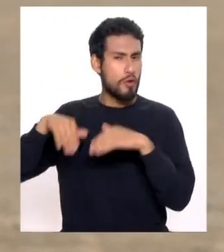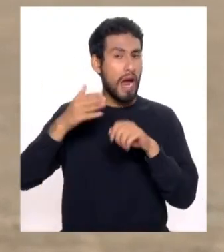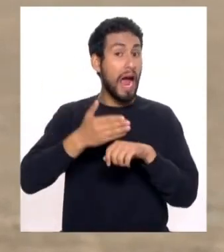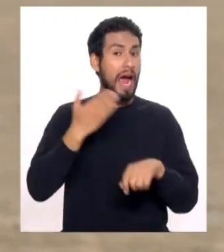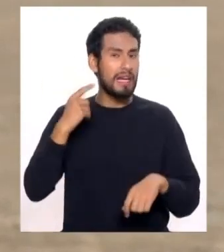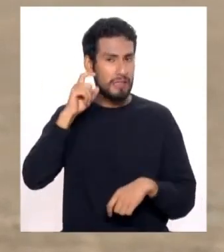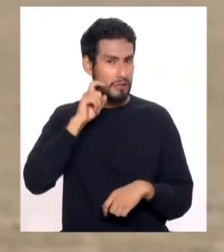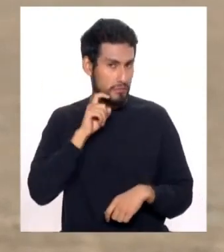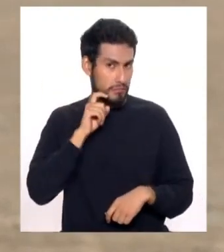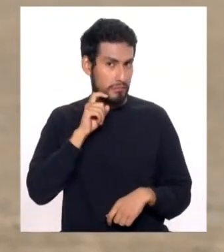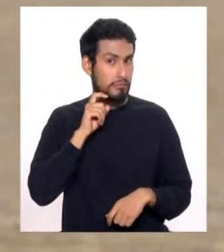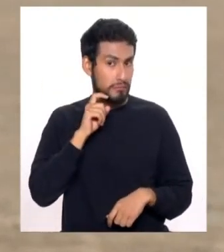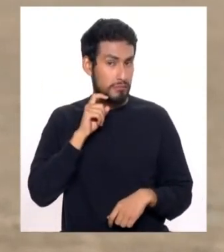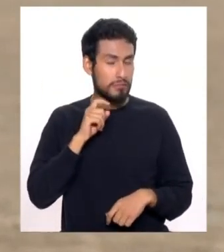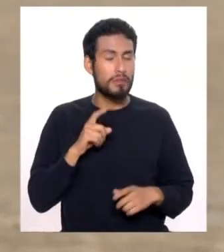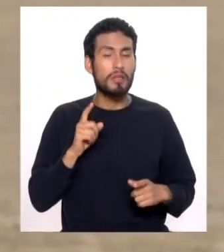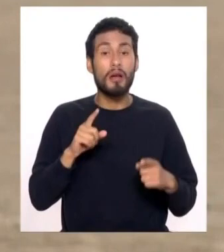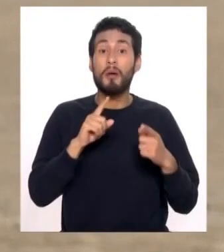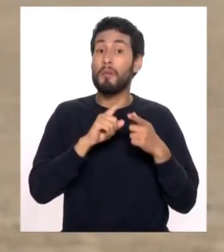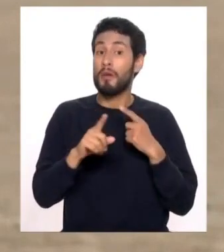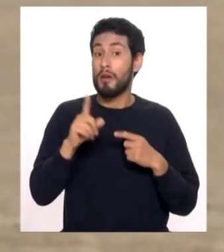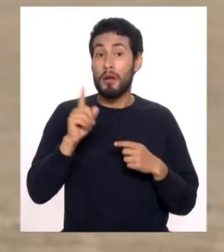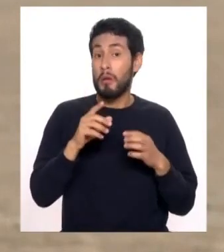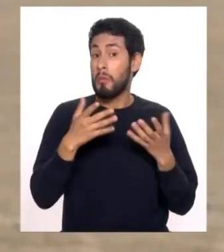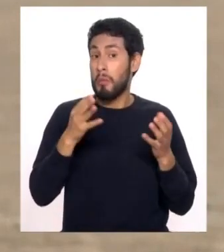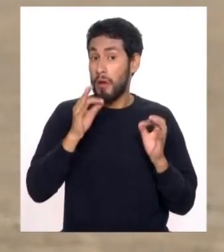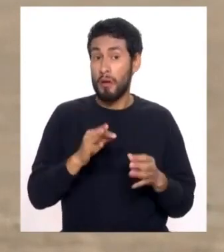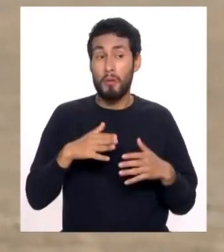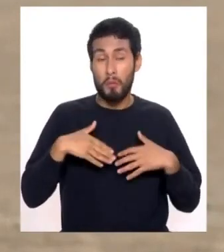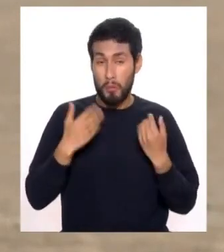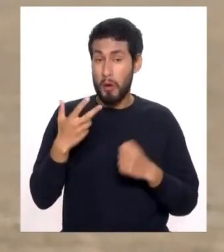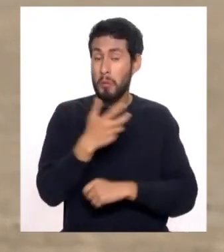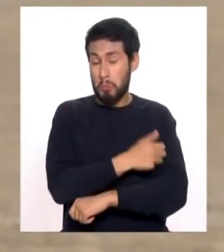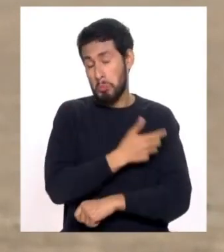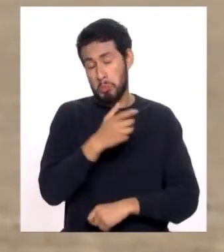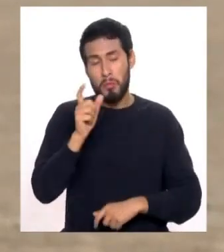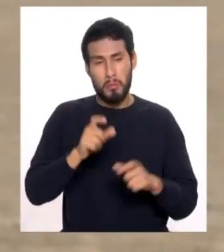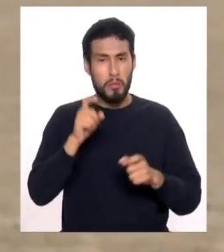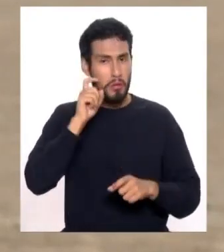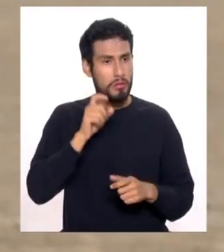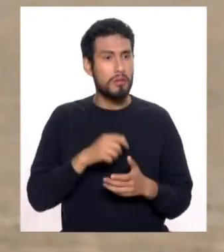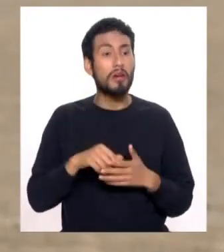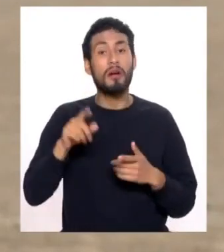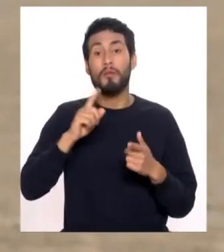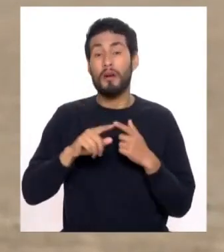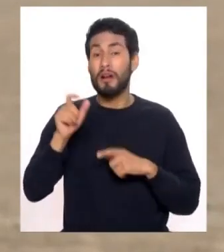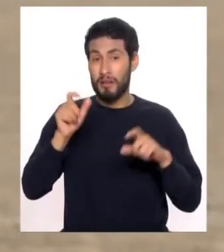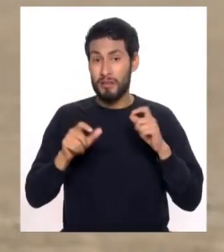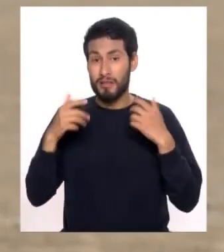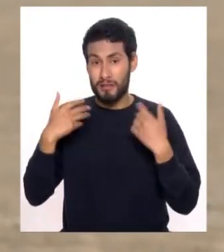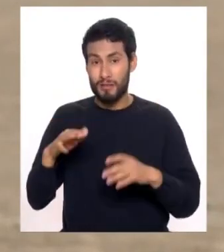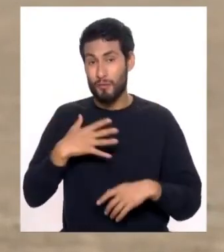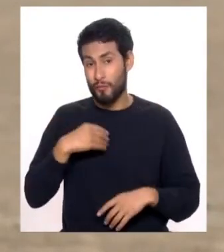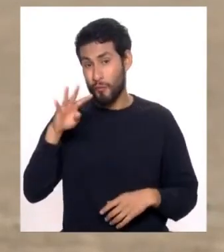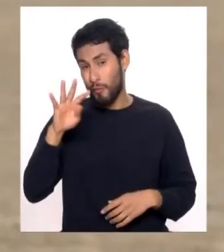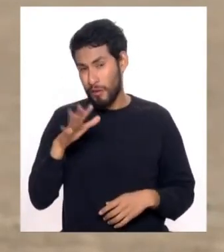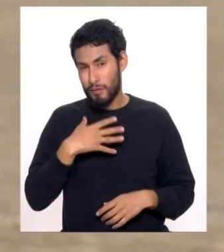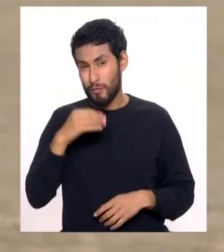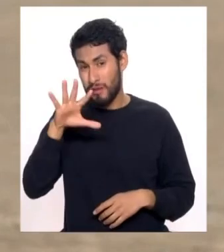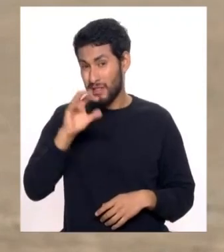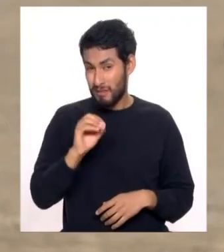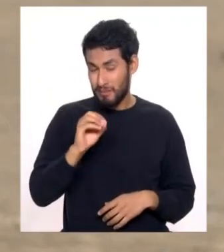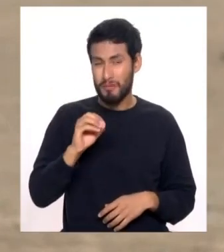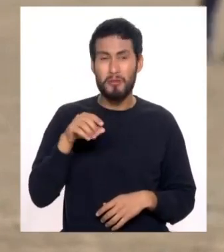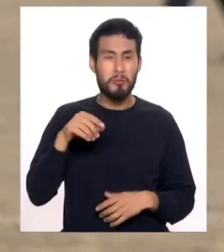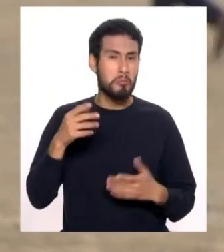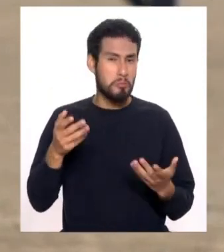la actividad sexual, ¿correcto? Pero eso no exime en realidad que se puedan colocar. Es el caso de quienes ya pasamos los 45 o 50